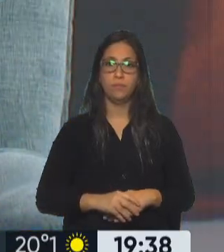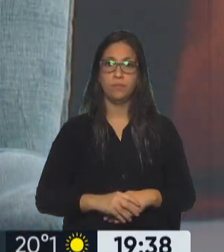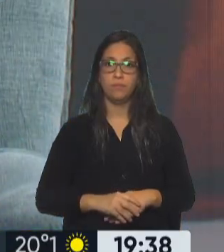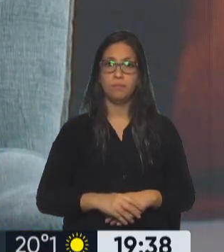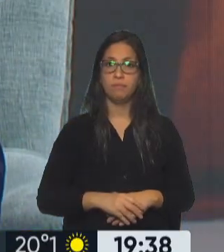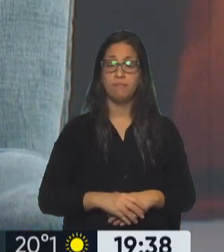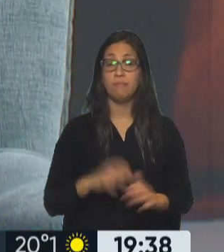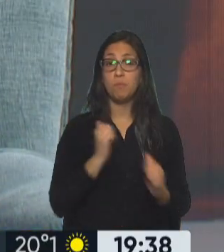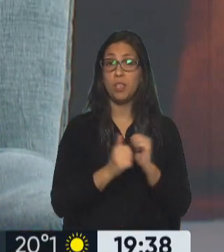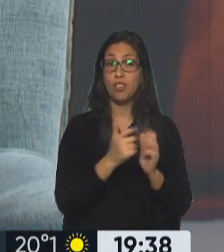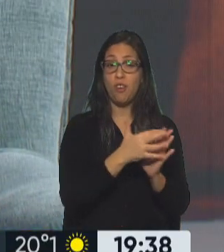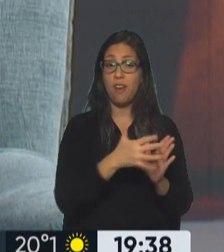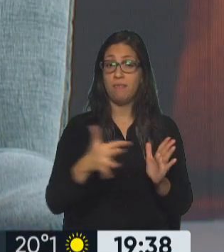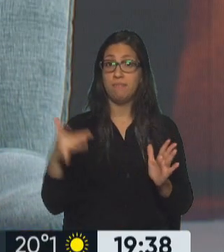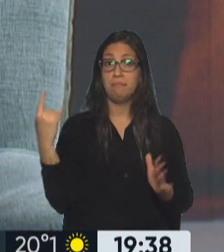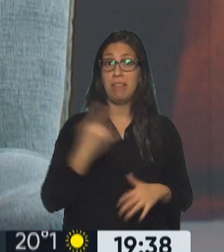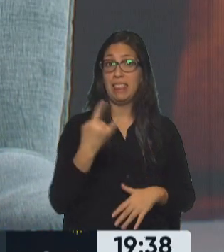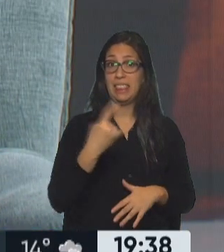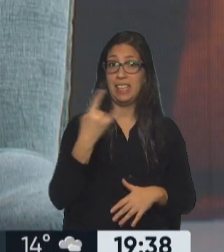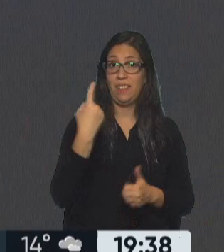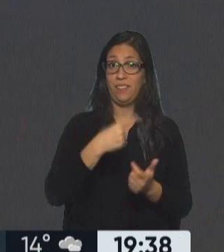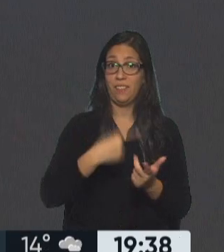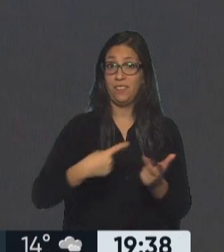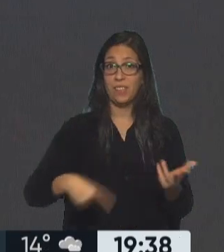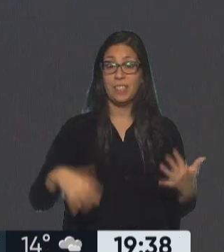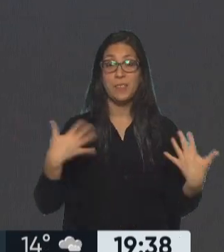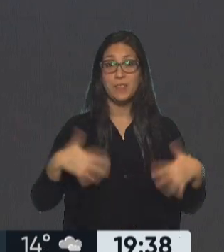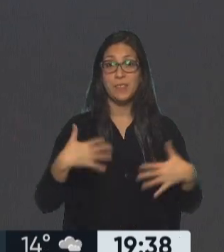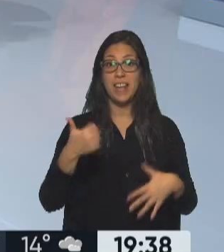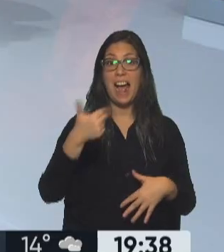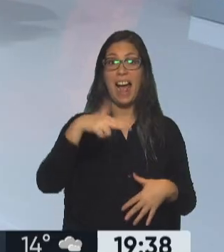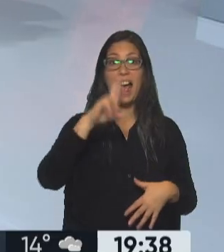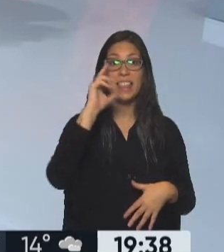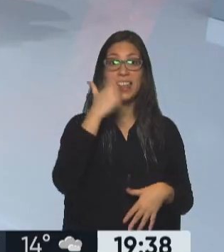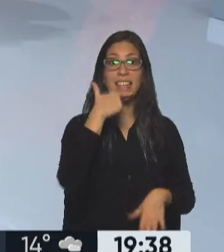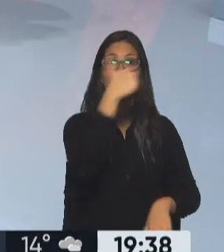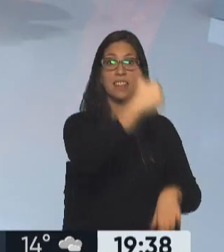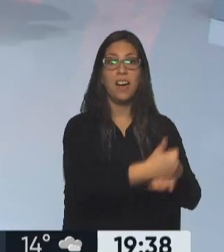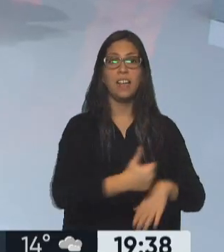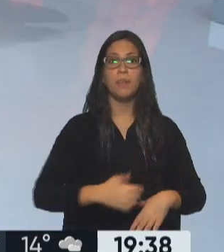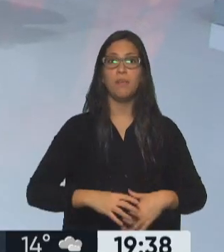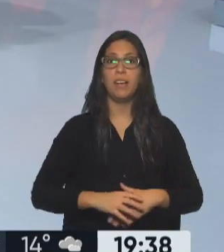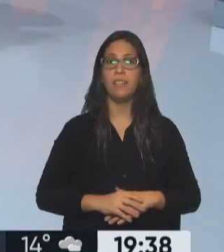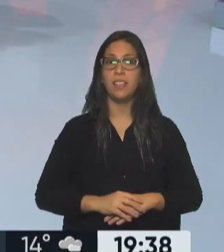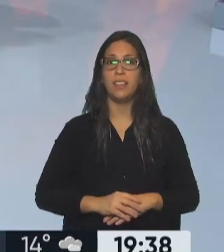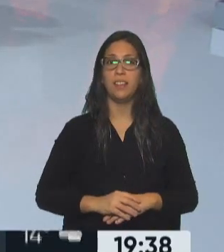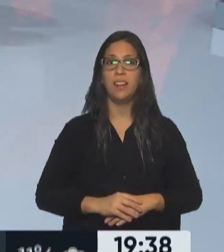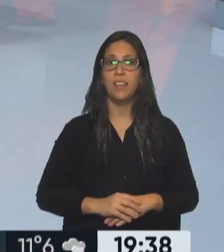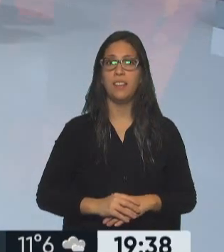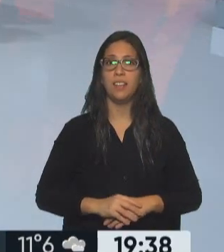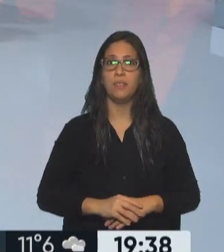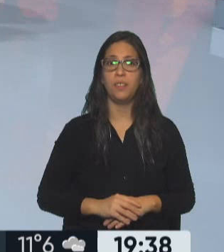Las mentiras de la historia. Sí, una historia... Andrés Aciaín. Una historia siempre entrecruzada,